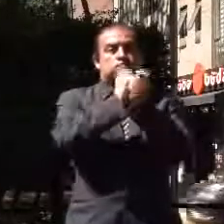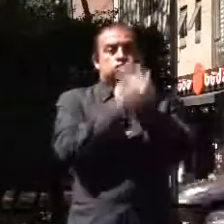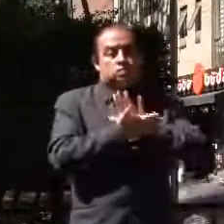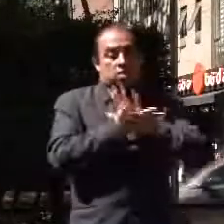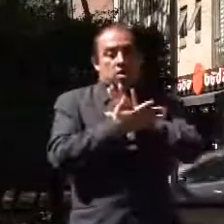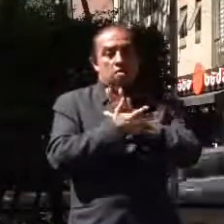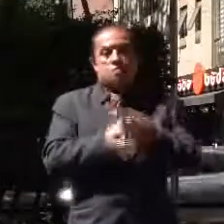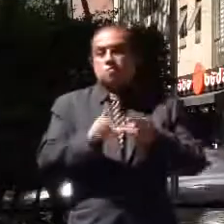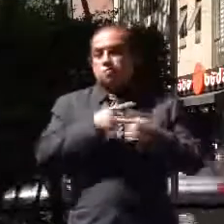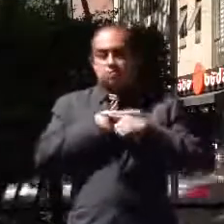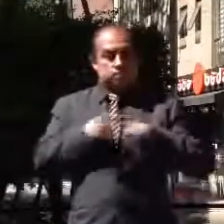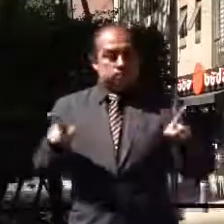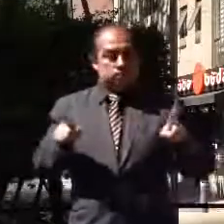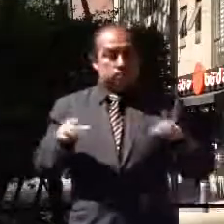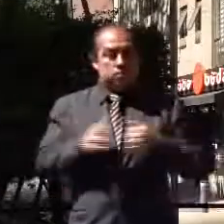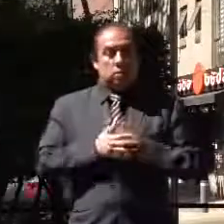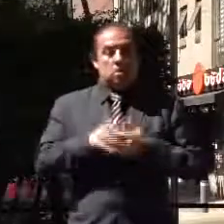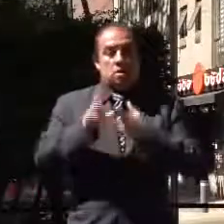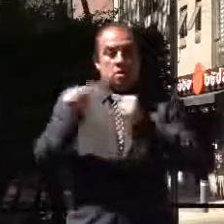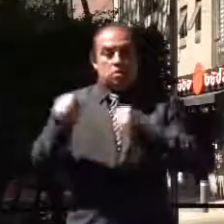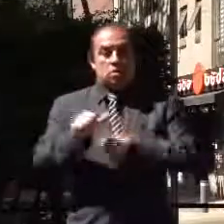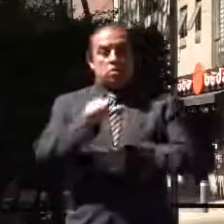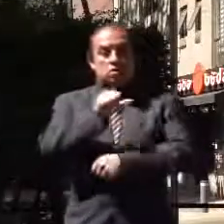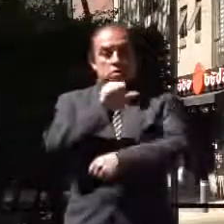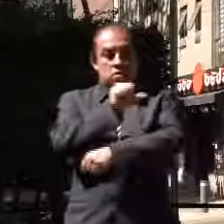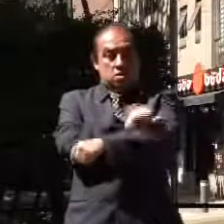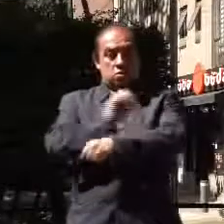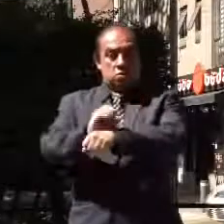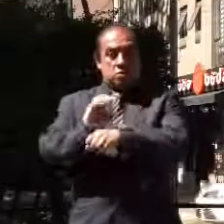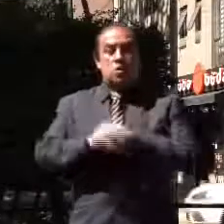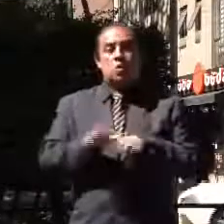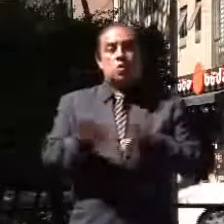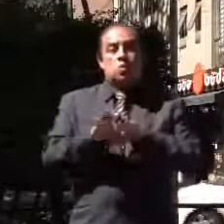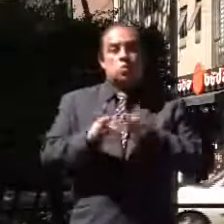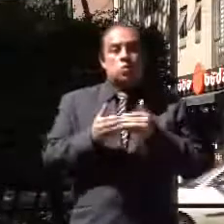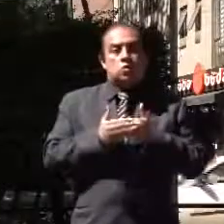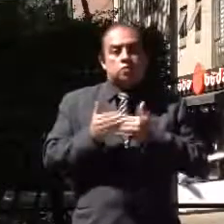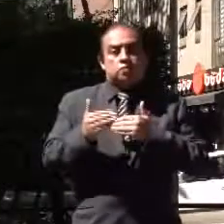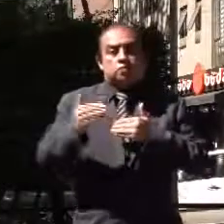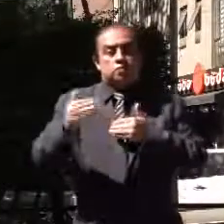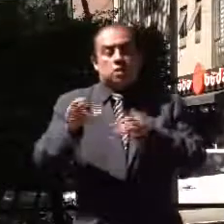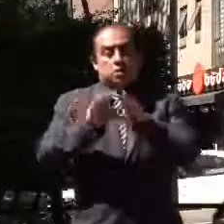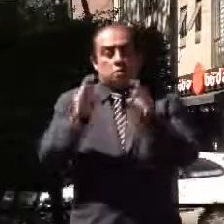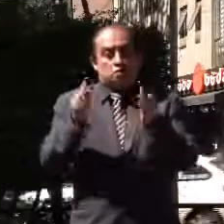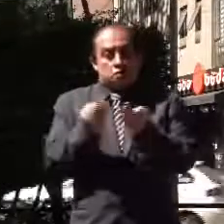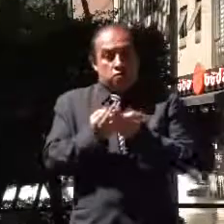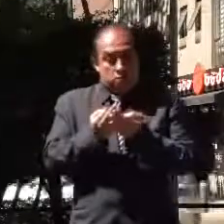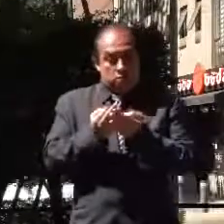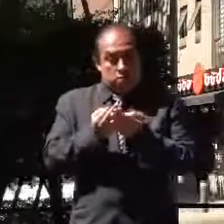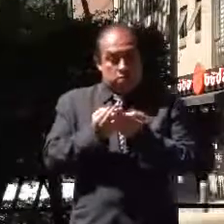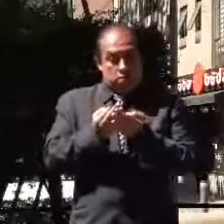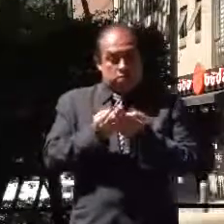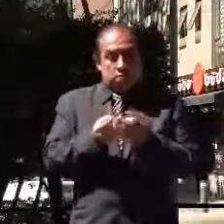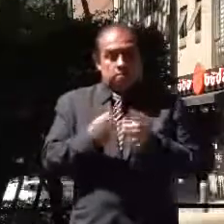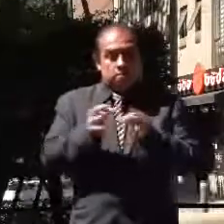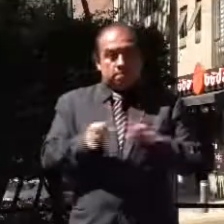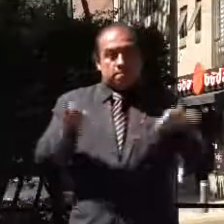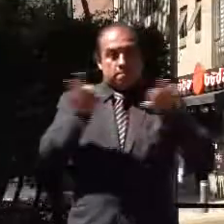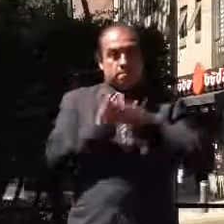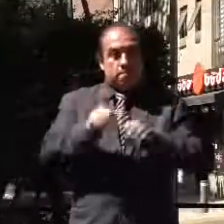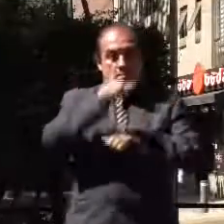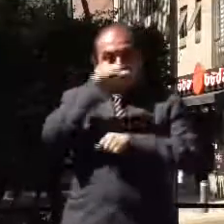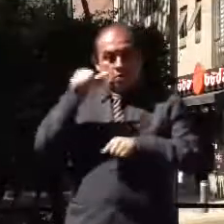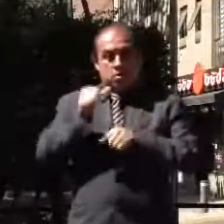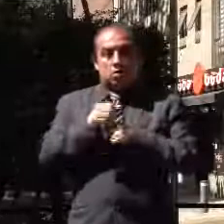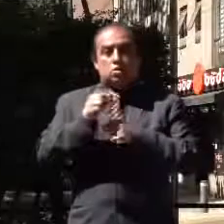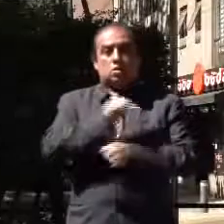distinto. Entonces ya fuimos a Álvaro Obregón, cómo se está avanzando de manera muy importante. Benito Juárez es una alcaldía fundamental